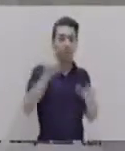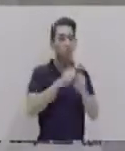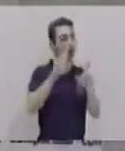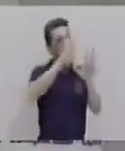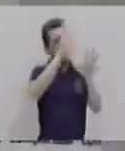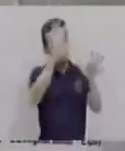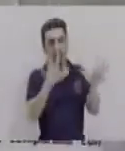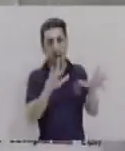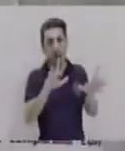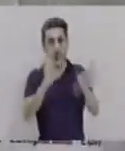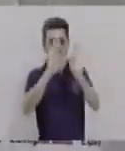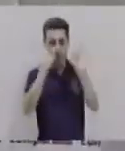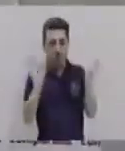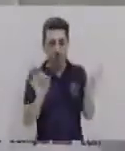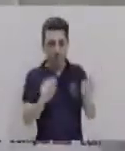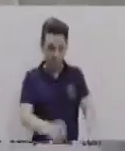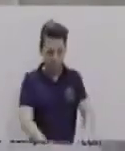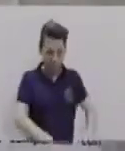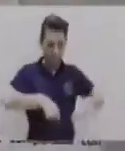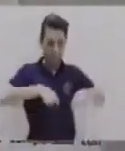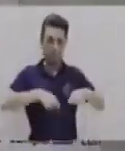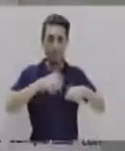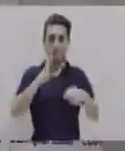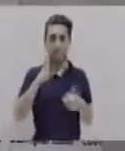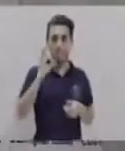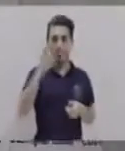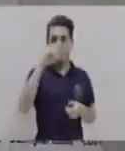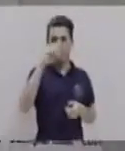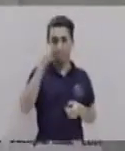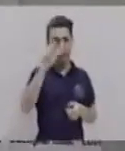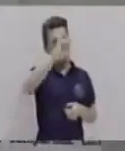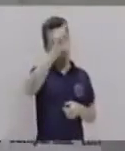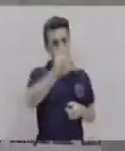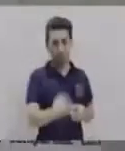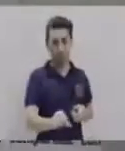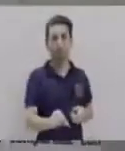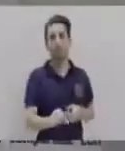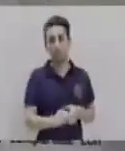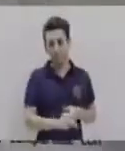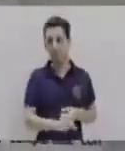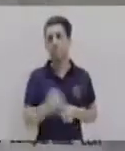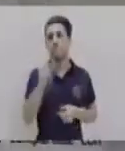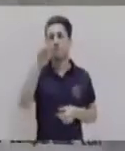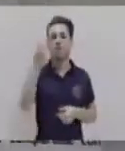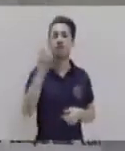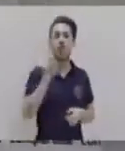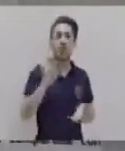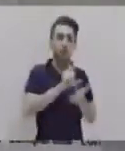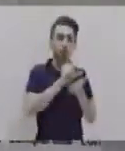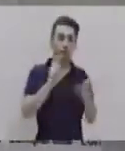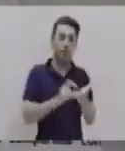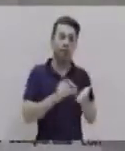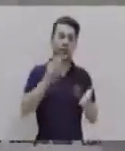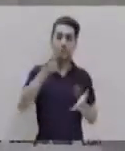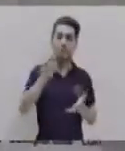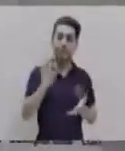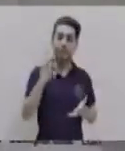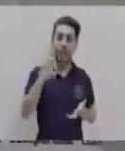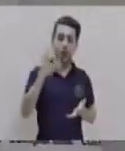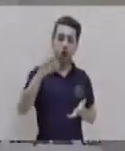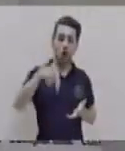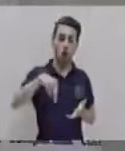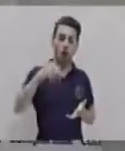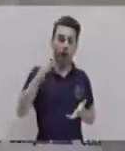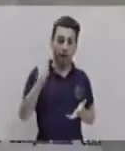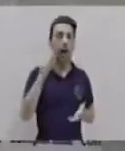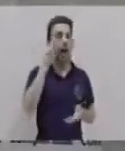bota, sí. Así te recuerdas de dónde queda Italia. Y exactamente se sitúa en la ciudad de Verona y de Mantua. Esas